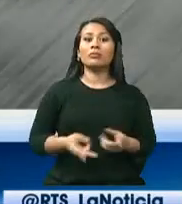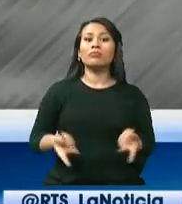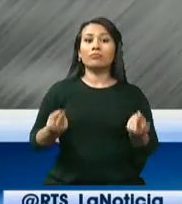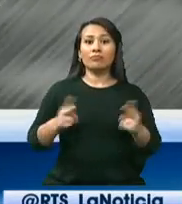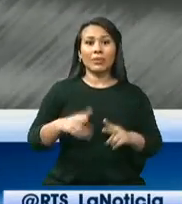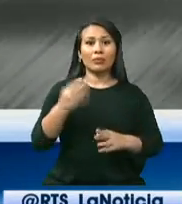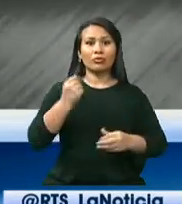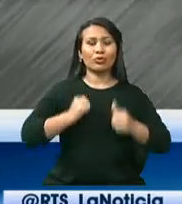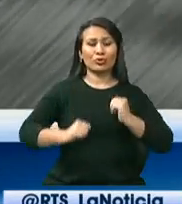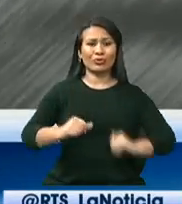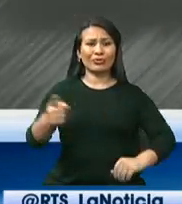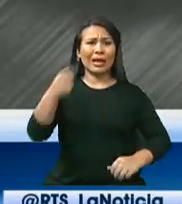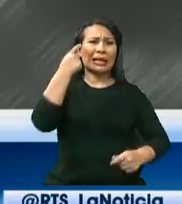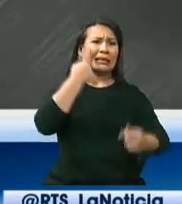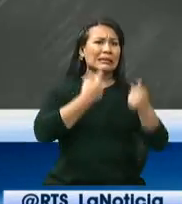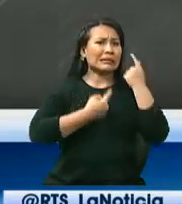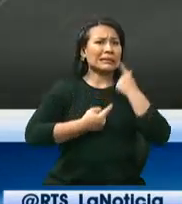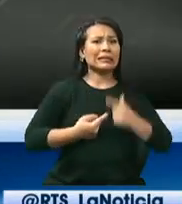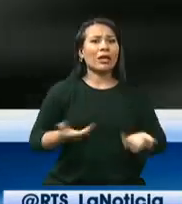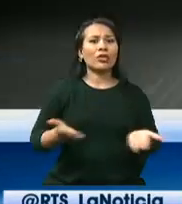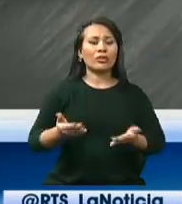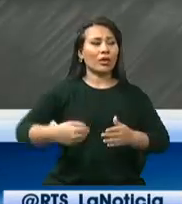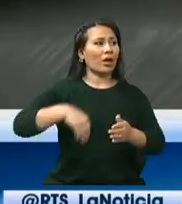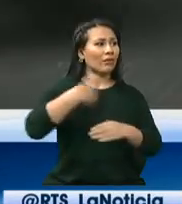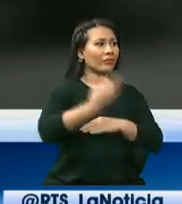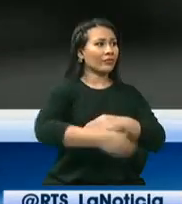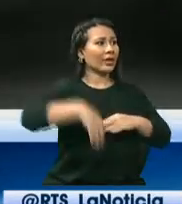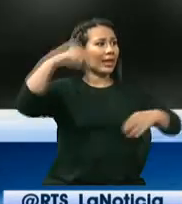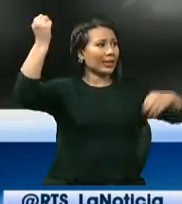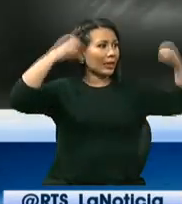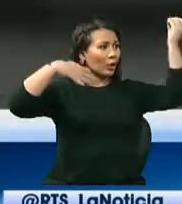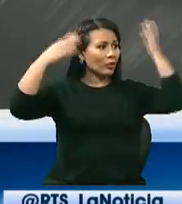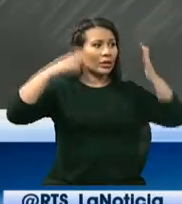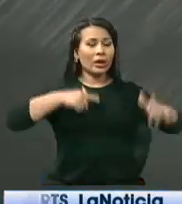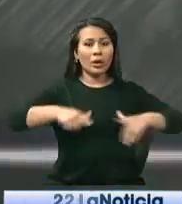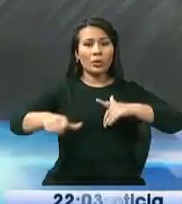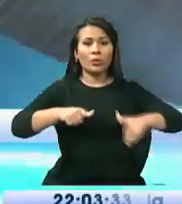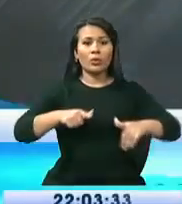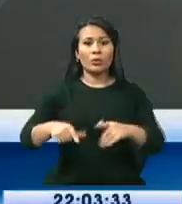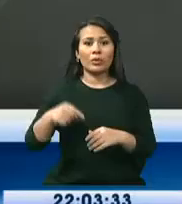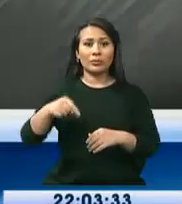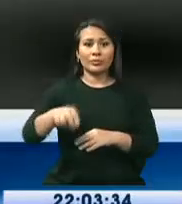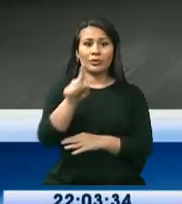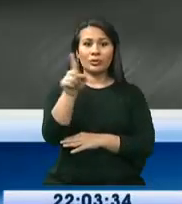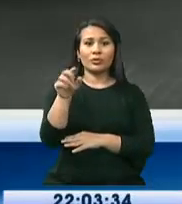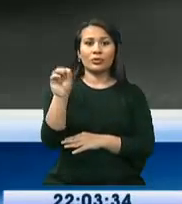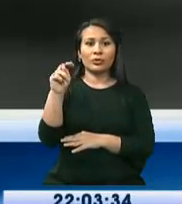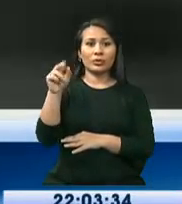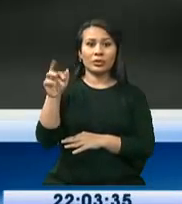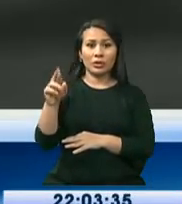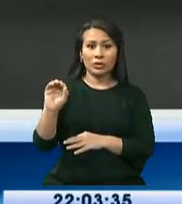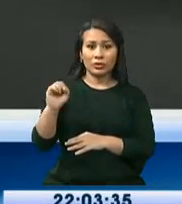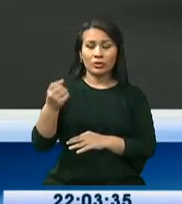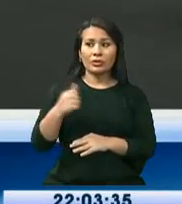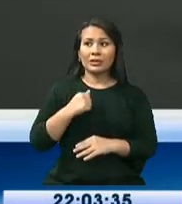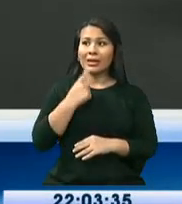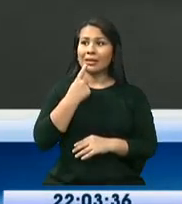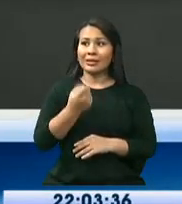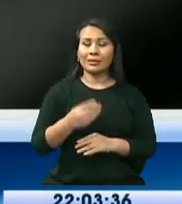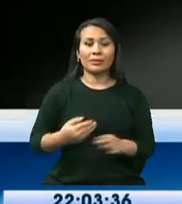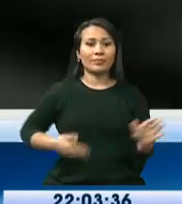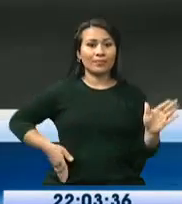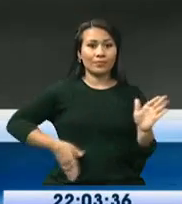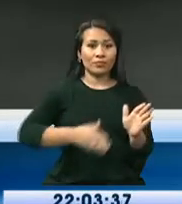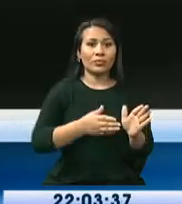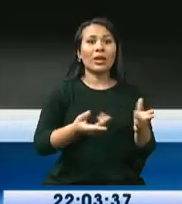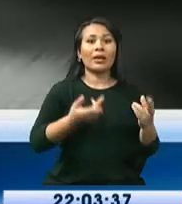sufrió Angie S. afuera de una discoteca de la zona rosa de Guayaquil el pasado 28 de junio del 2015, el caso fue tratado